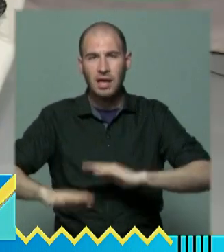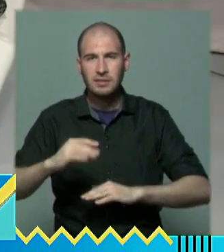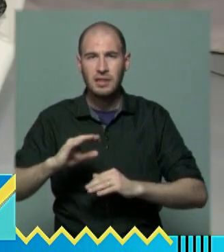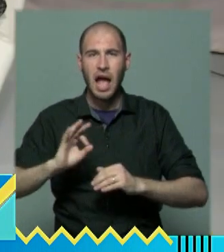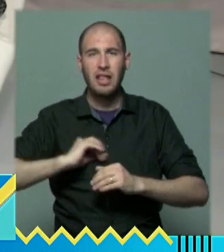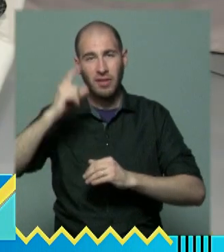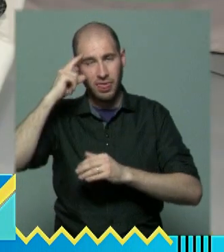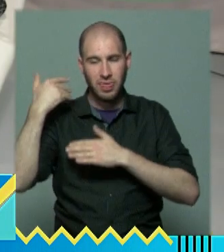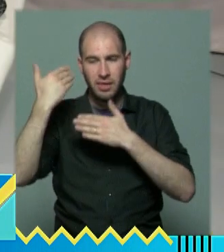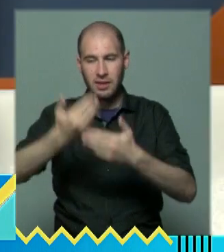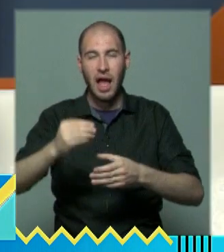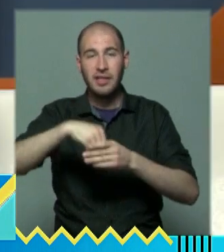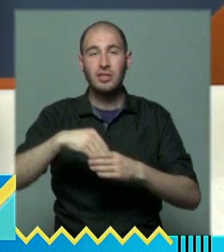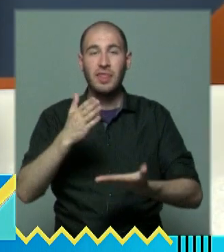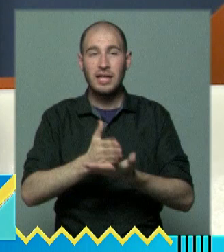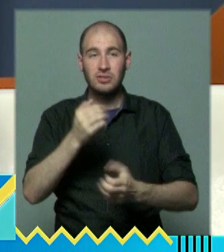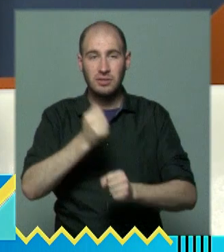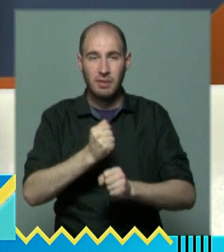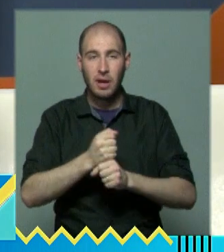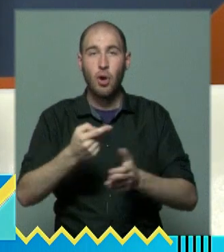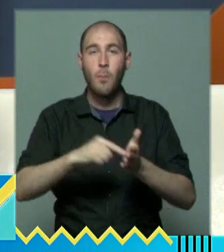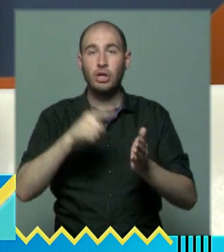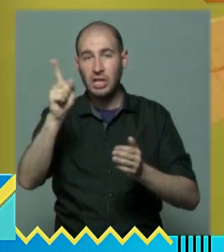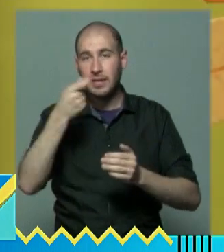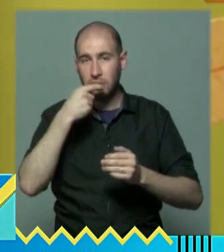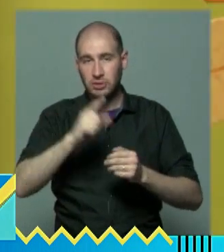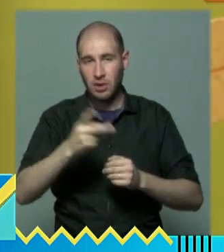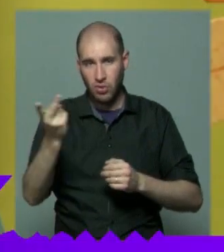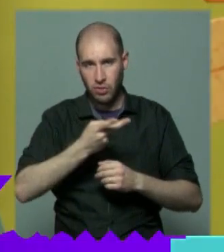últimos 10 años dentro del derecho laboral, tanto en Buenos Aires como en Mendoza.